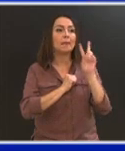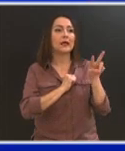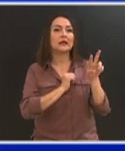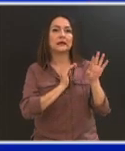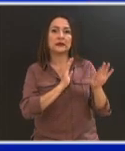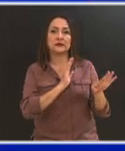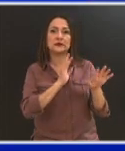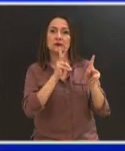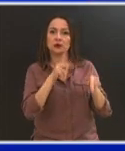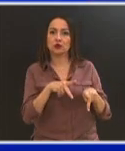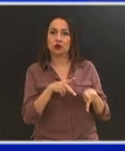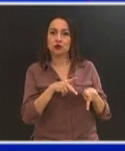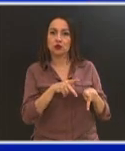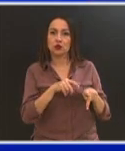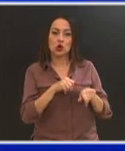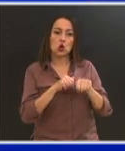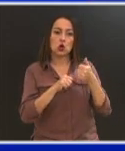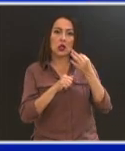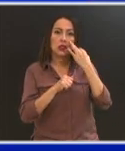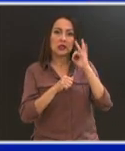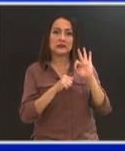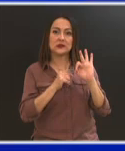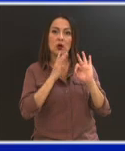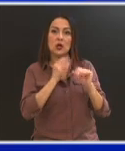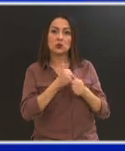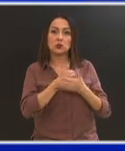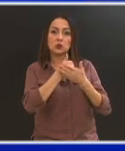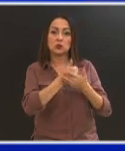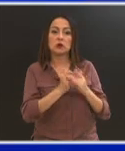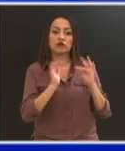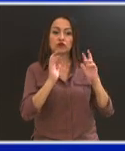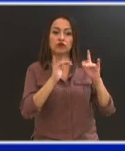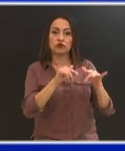precisamente a estas personas, los otros testigos ayudan, se desplazan